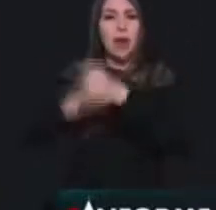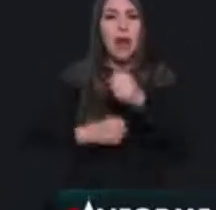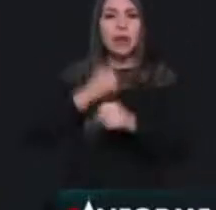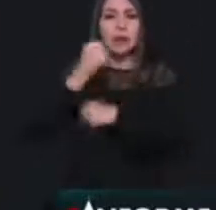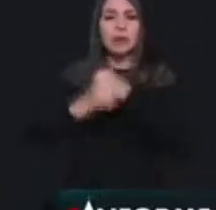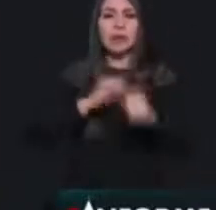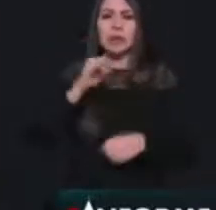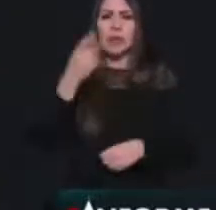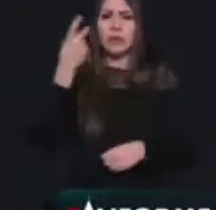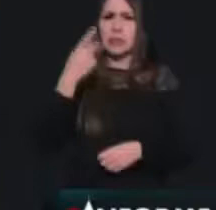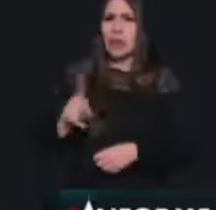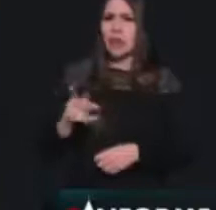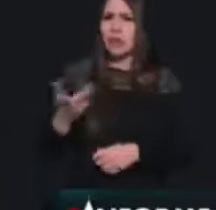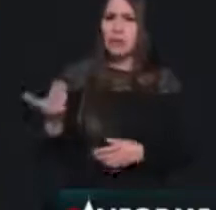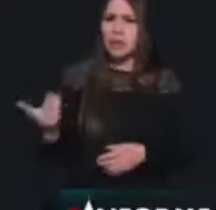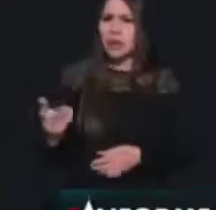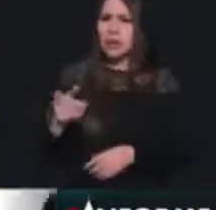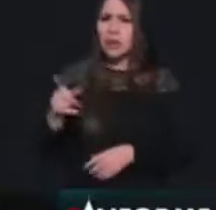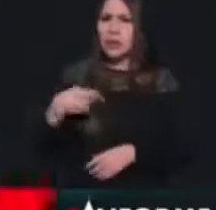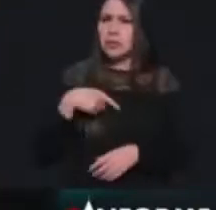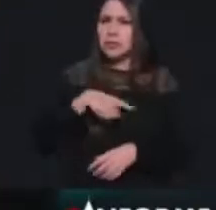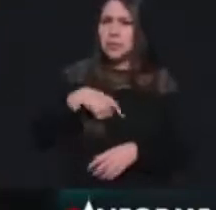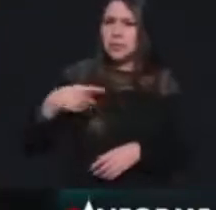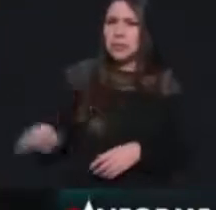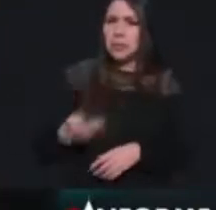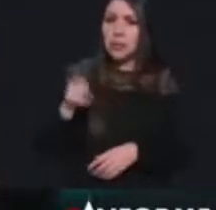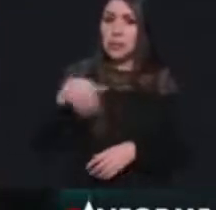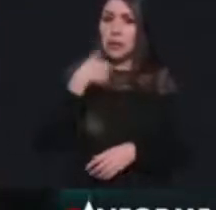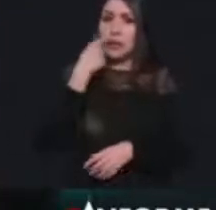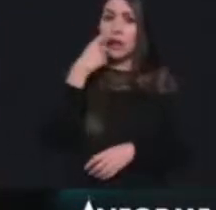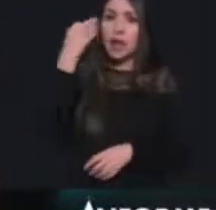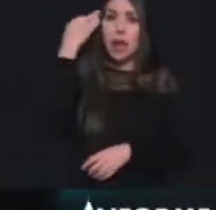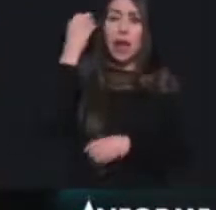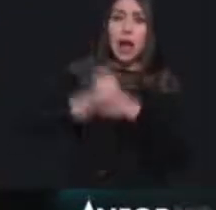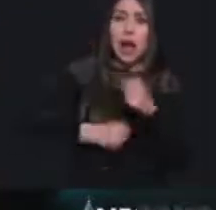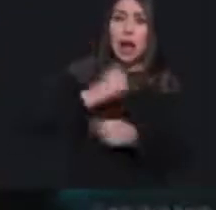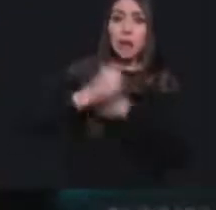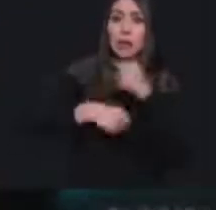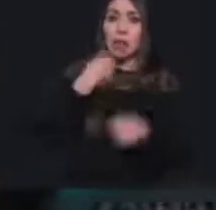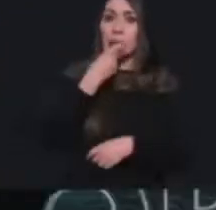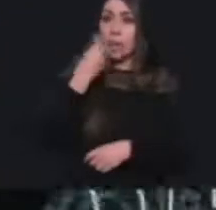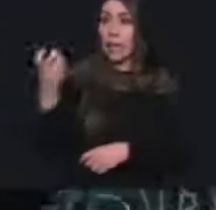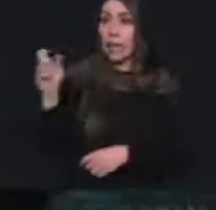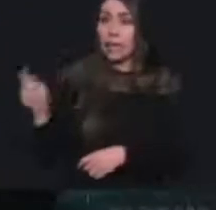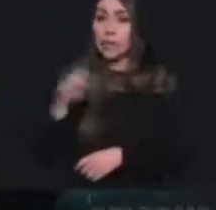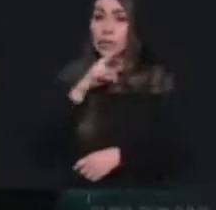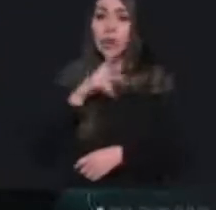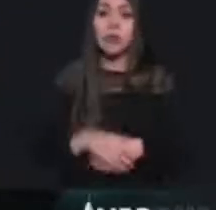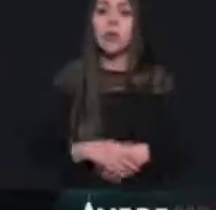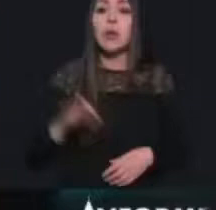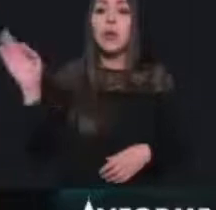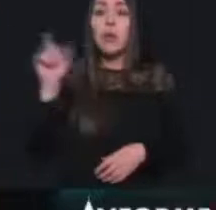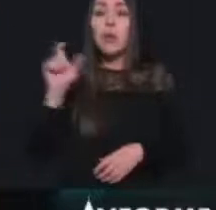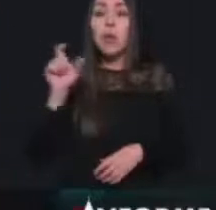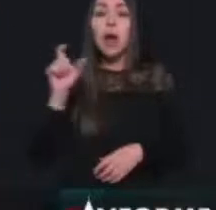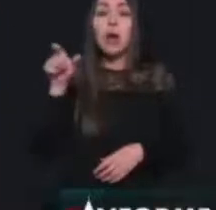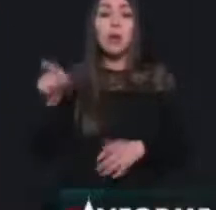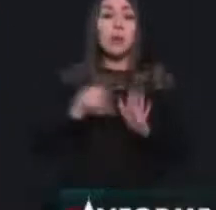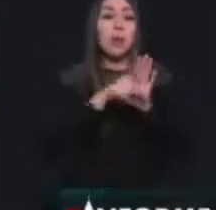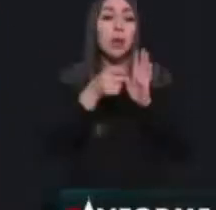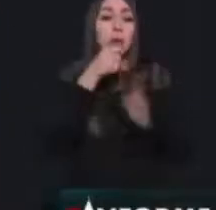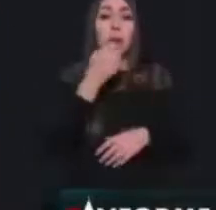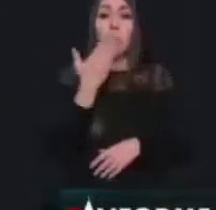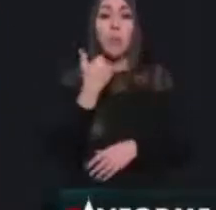pregunta que hacemos es, no porque lleven muchos años quiere decir que son mejores. Un periodismo sin ética no es periodismo. Sin